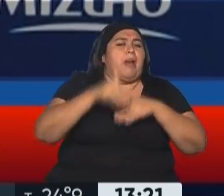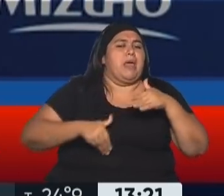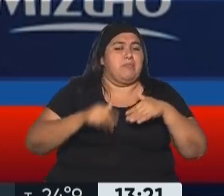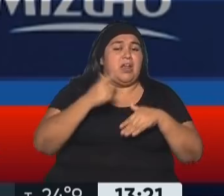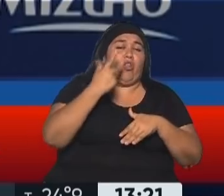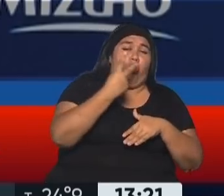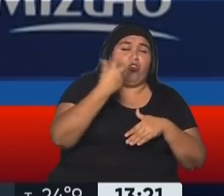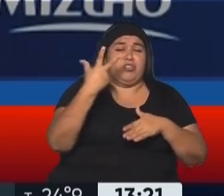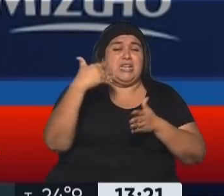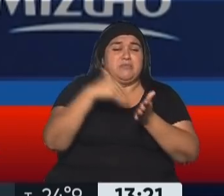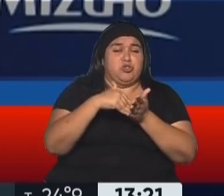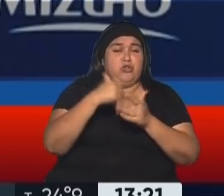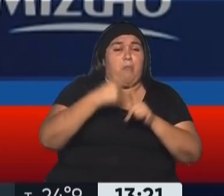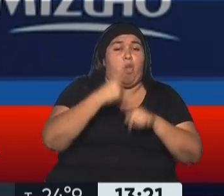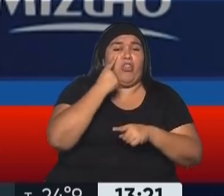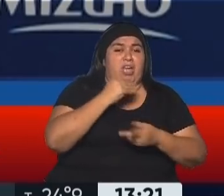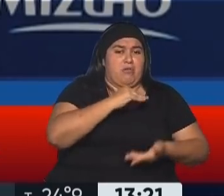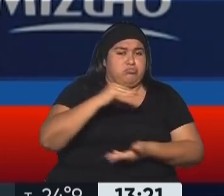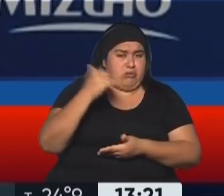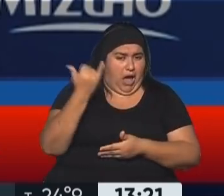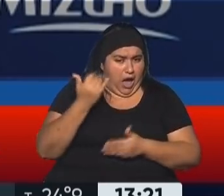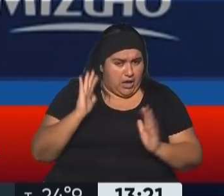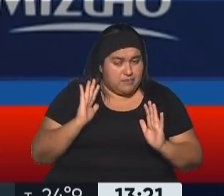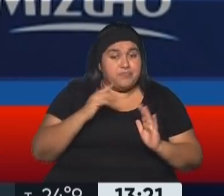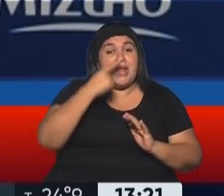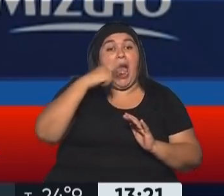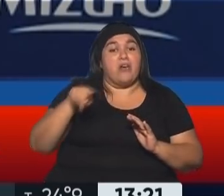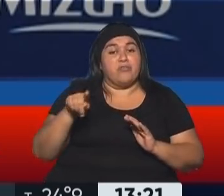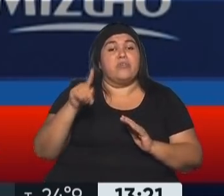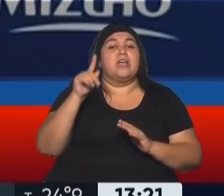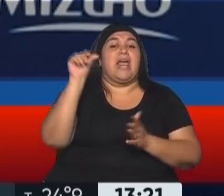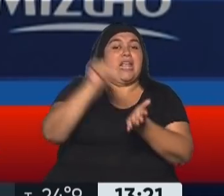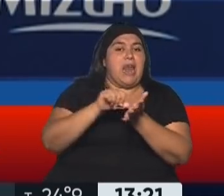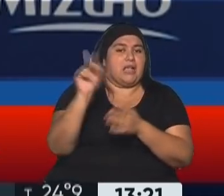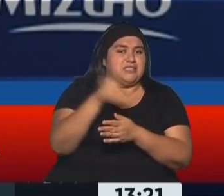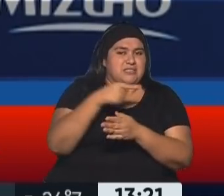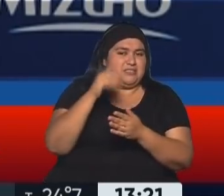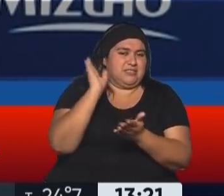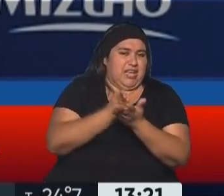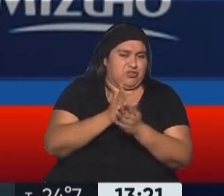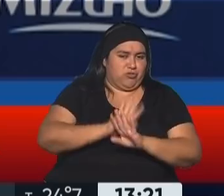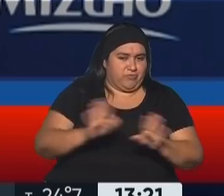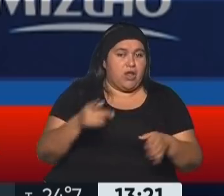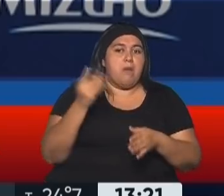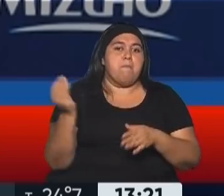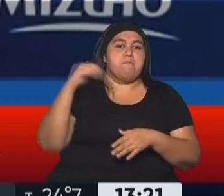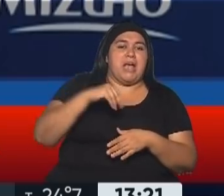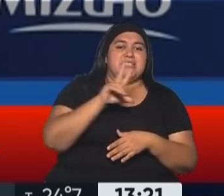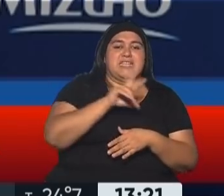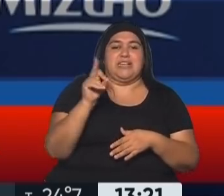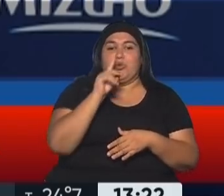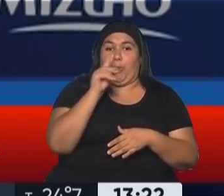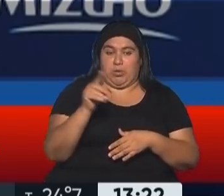2-3 million barrels at the most. Iranian sanctions that would bring it on board 1.3 million barrels after, say,